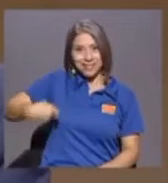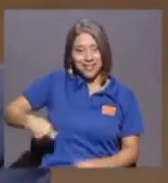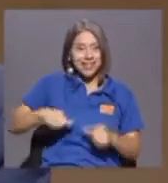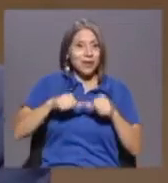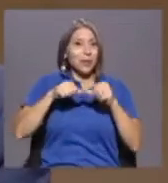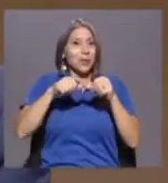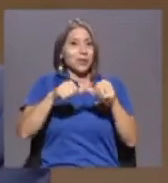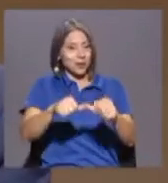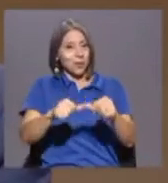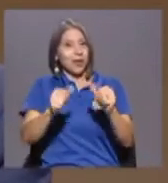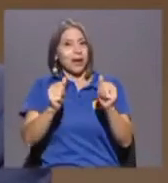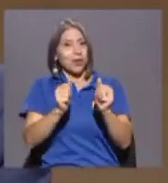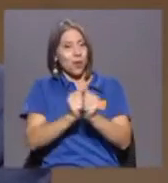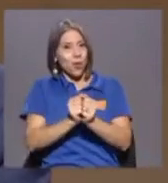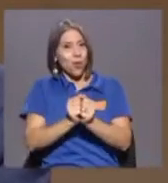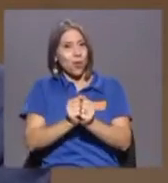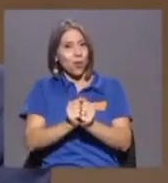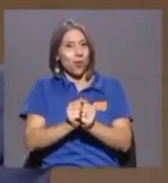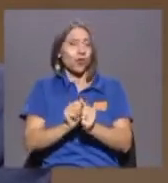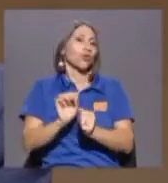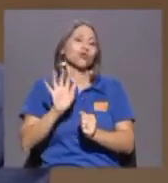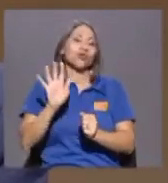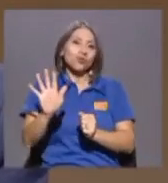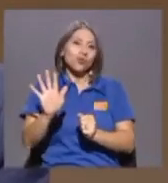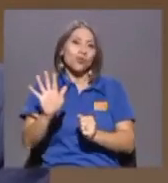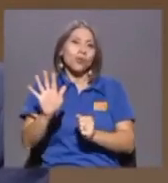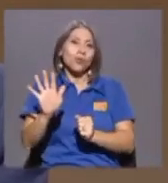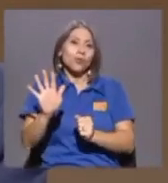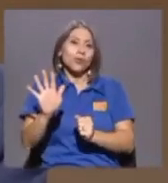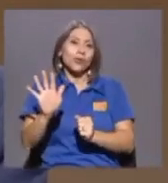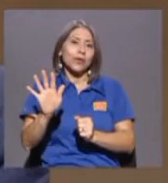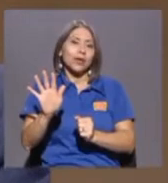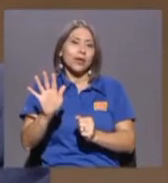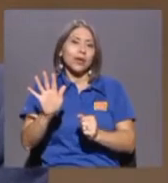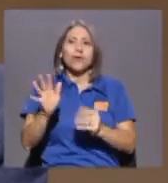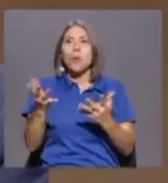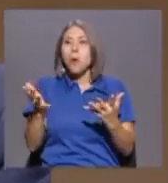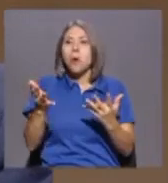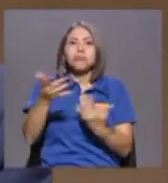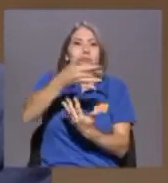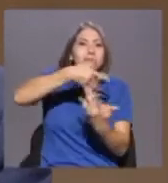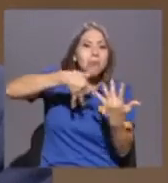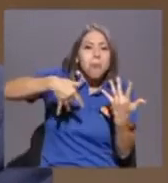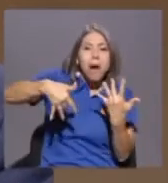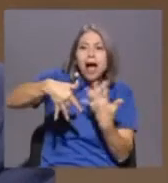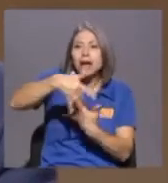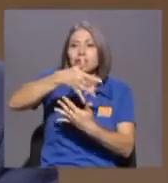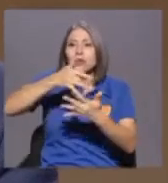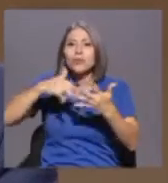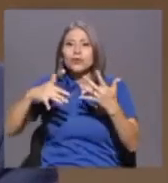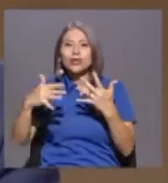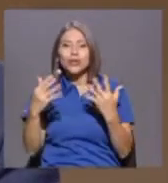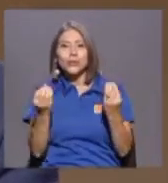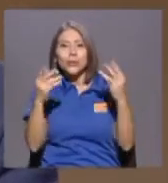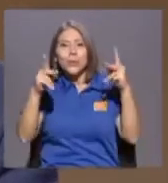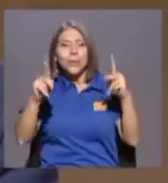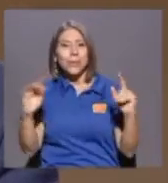su bain de foule, baño de muchedumbre, como dicen los franceses,